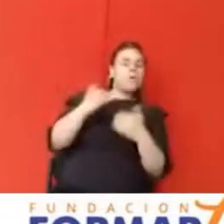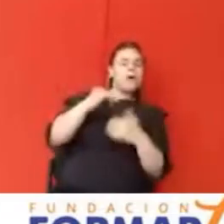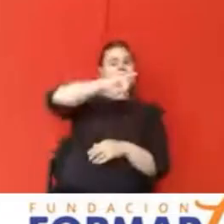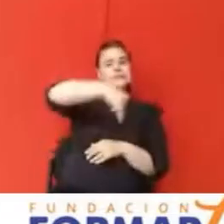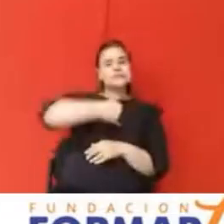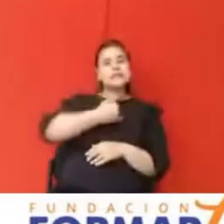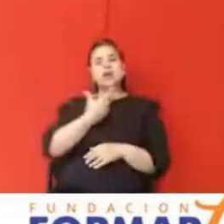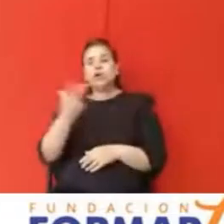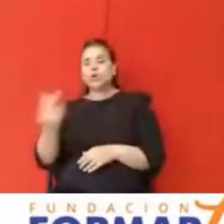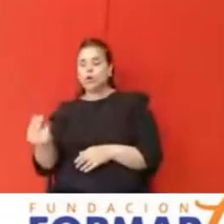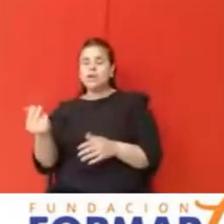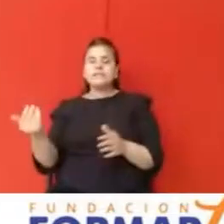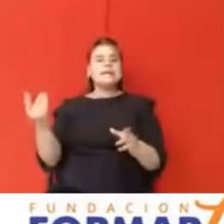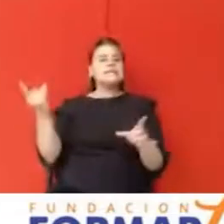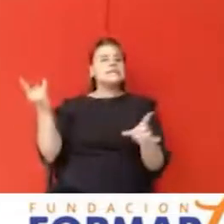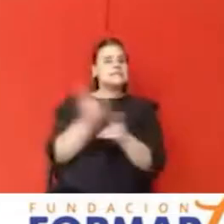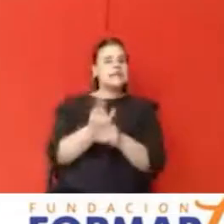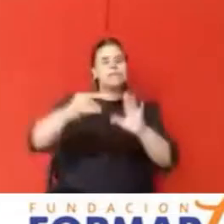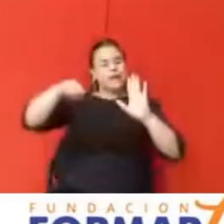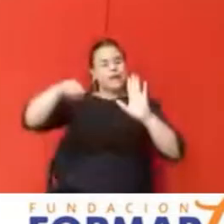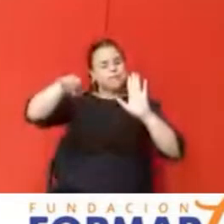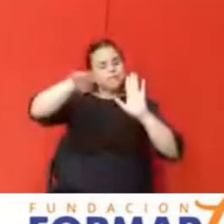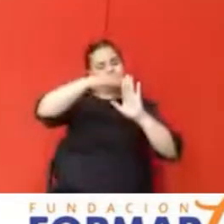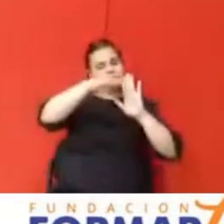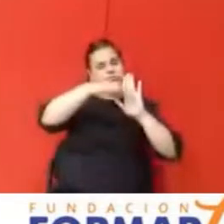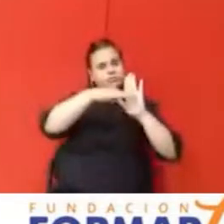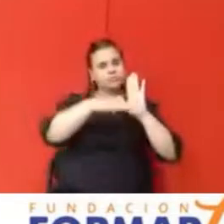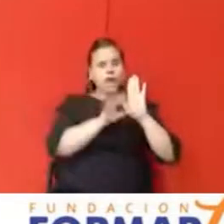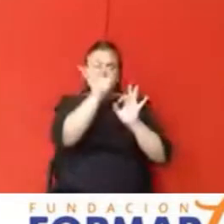y seguras para que ese paciente pueda ir a su domicilio.